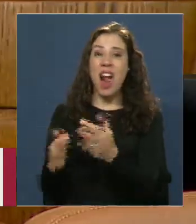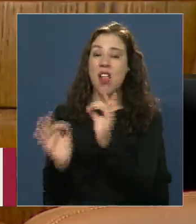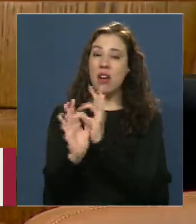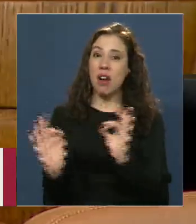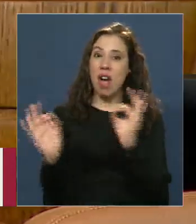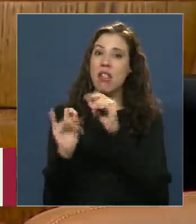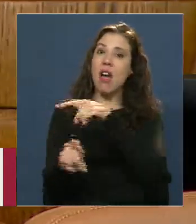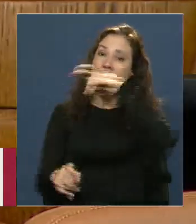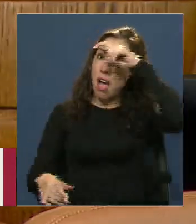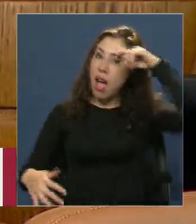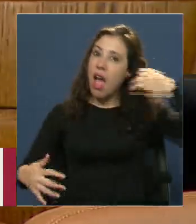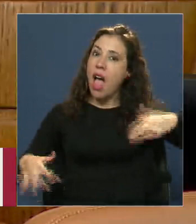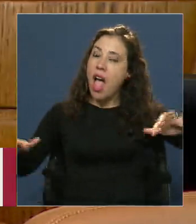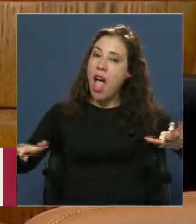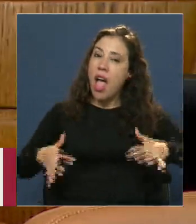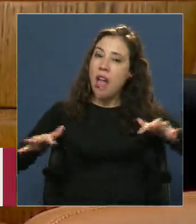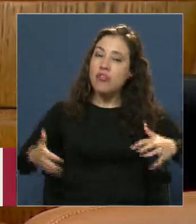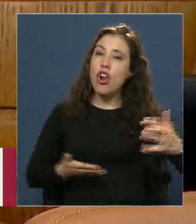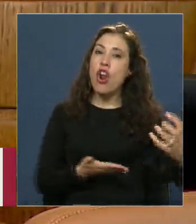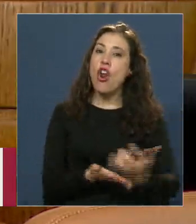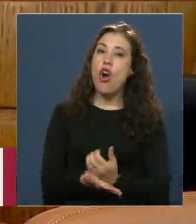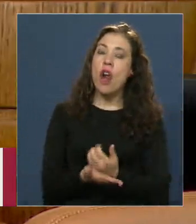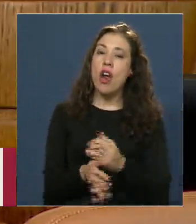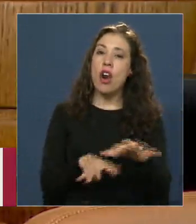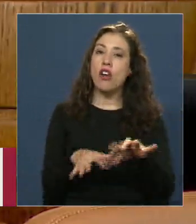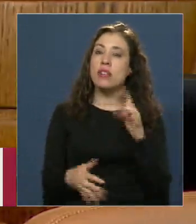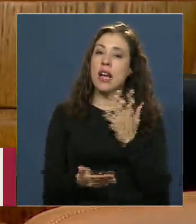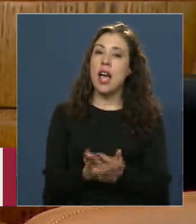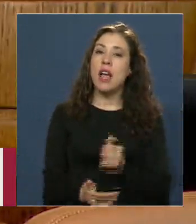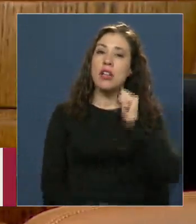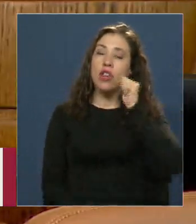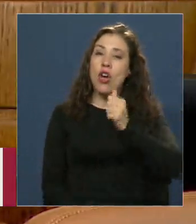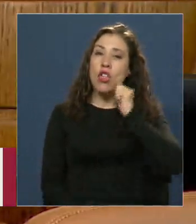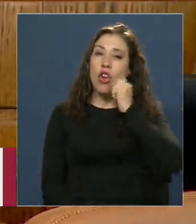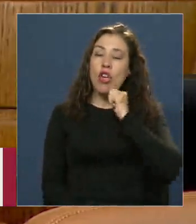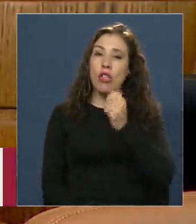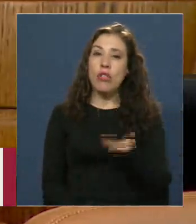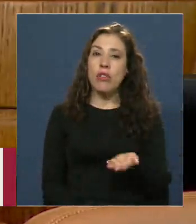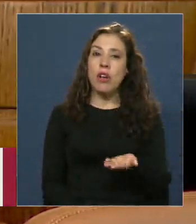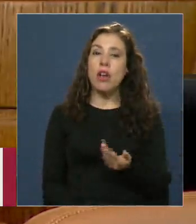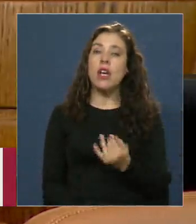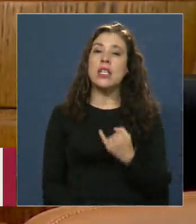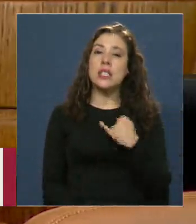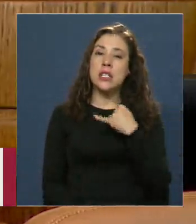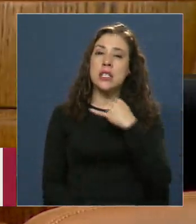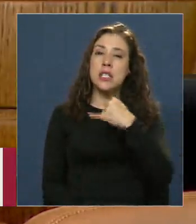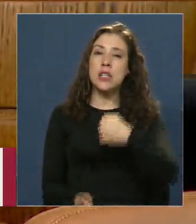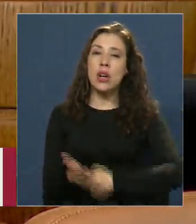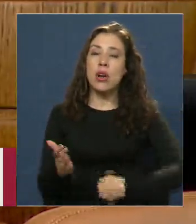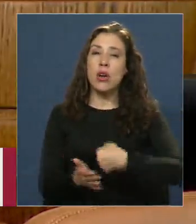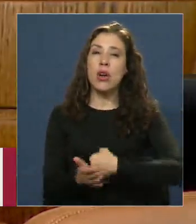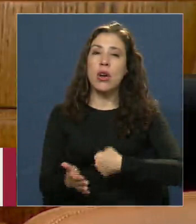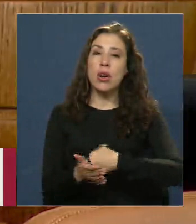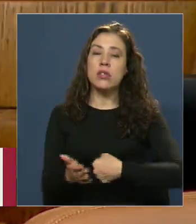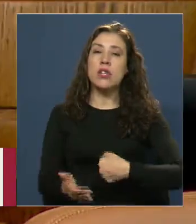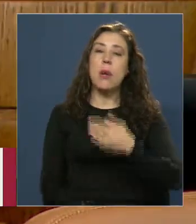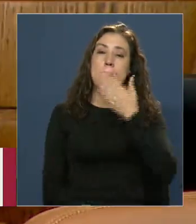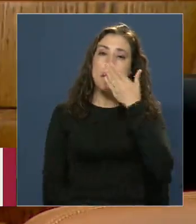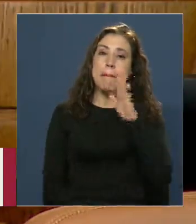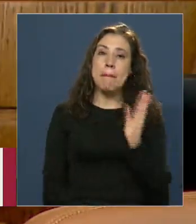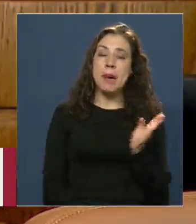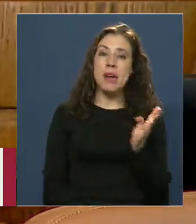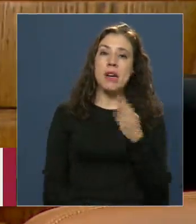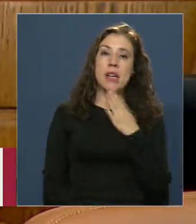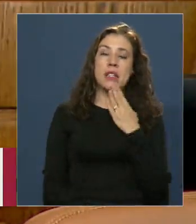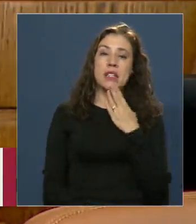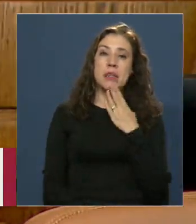Con esfuerzo han logrado lo que tienen y cada día siguen dando la pelea para mejorar e incluso